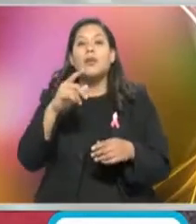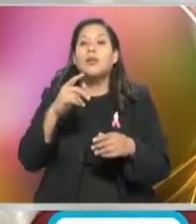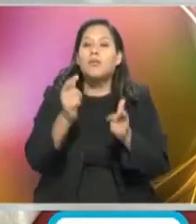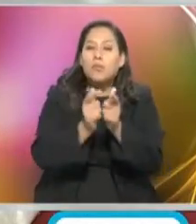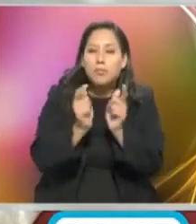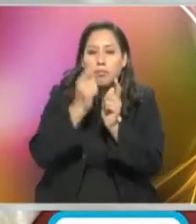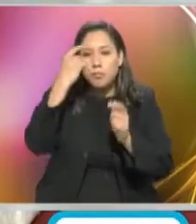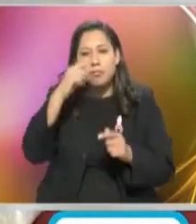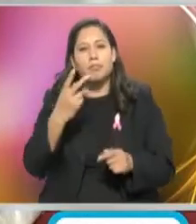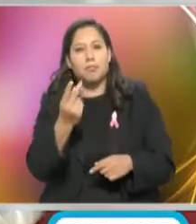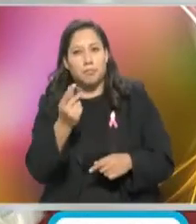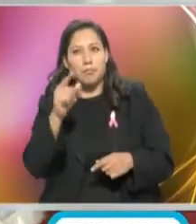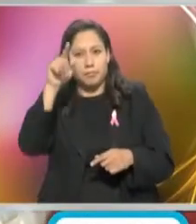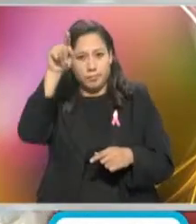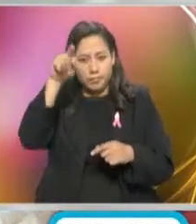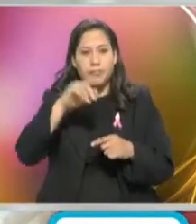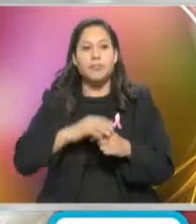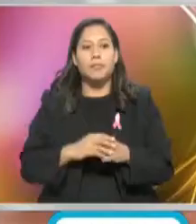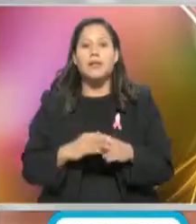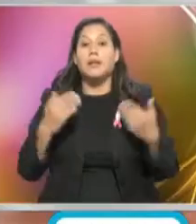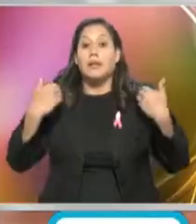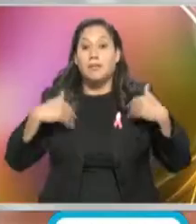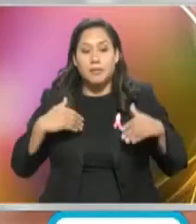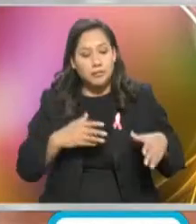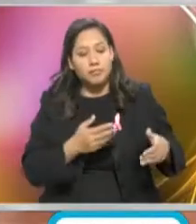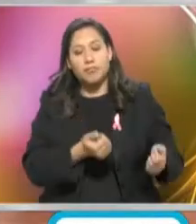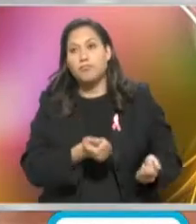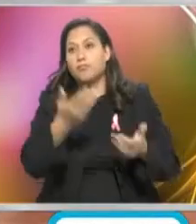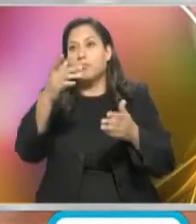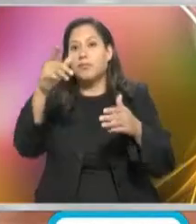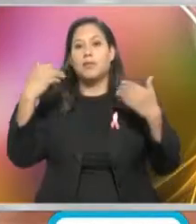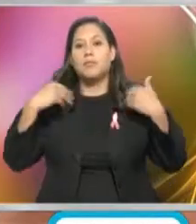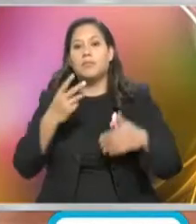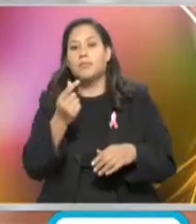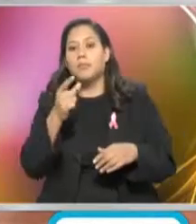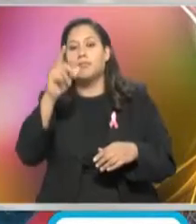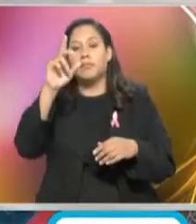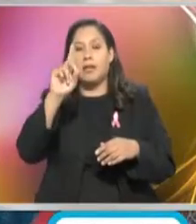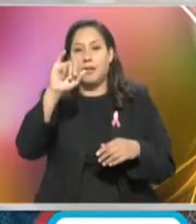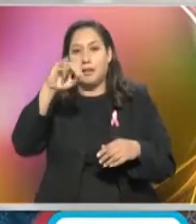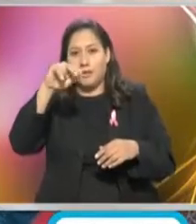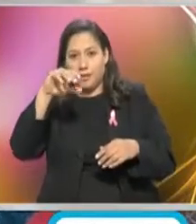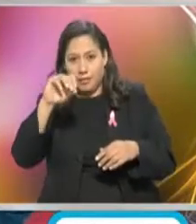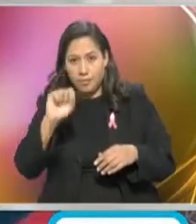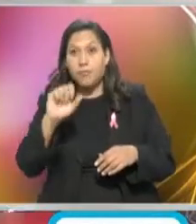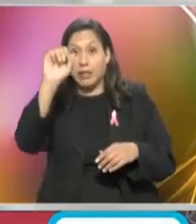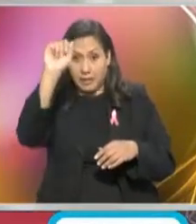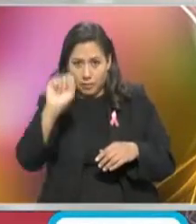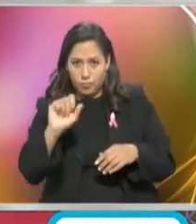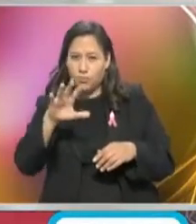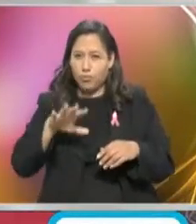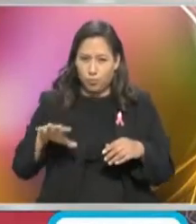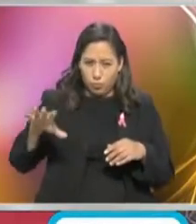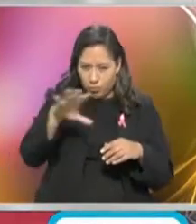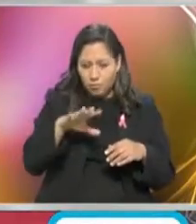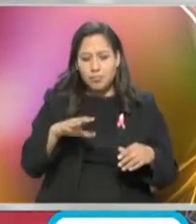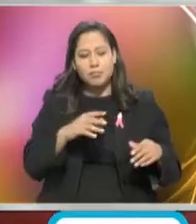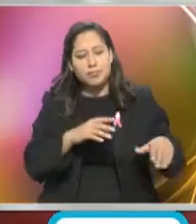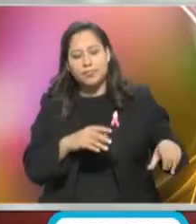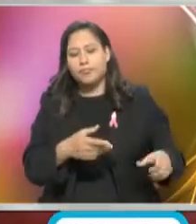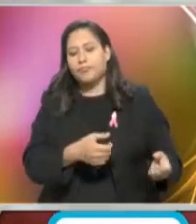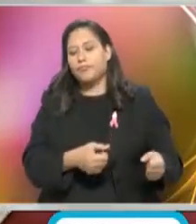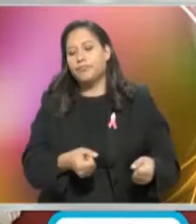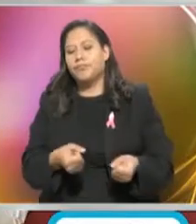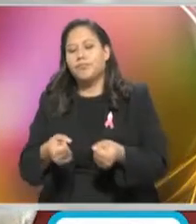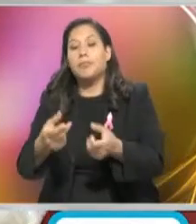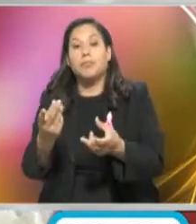perros, Claro. y se van a pasear a los perros, a los dinamos, al sur de esta gran ciudad. Sí. Entonces le encantaban los